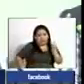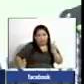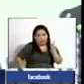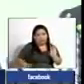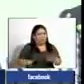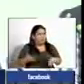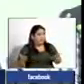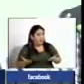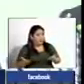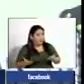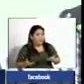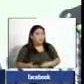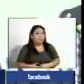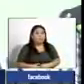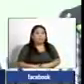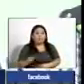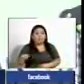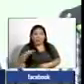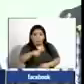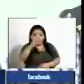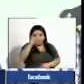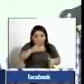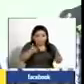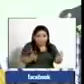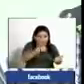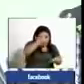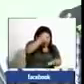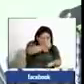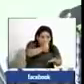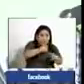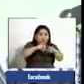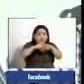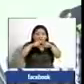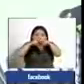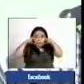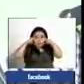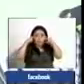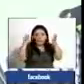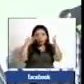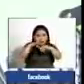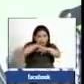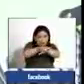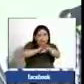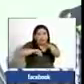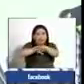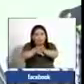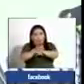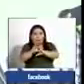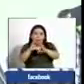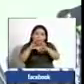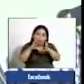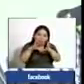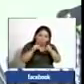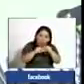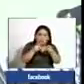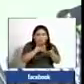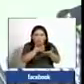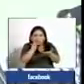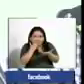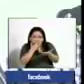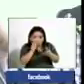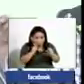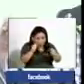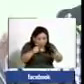cada uno separe los desechos como lo que son mascarillas, guantes y pañuelos desechables y los pueda